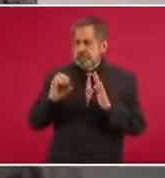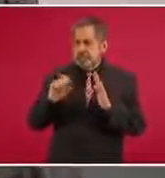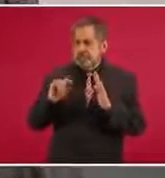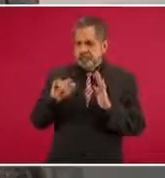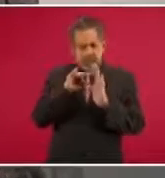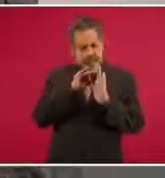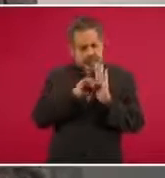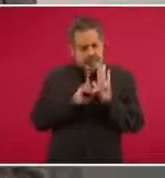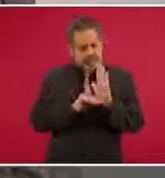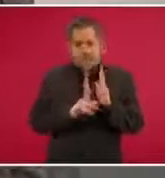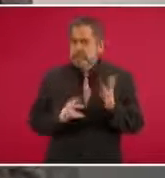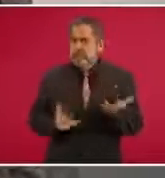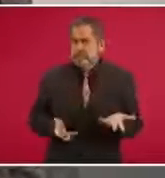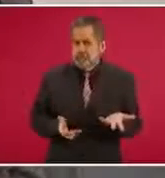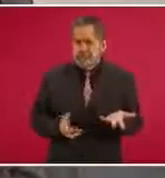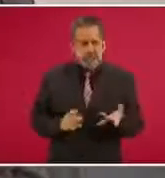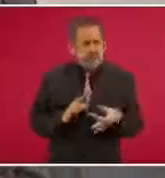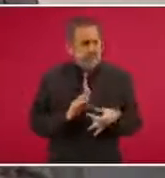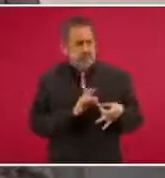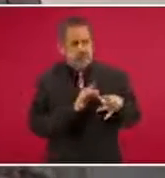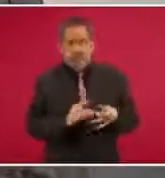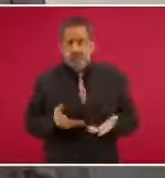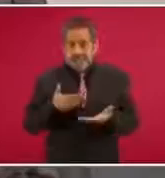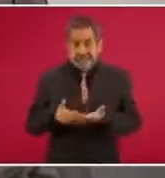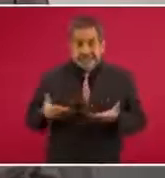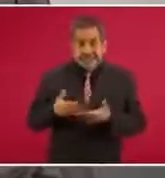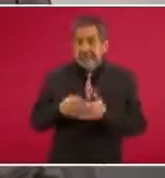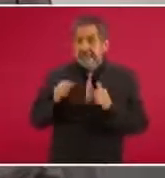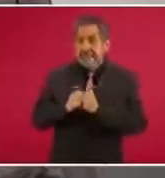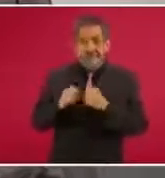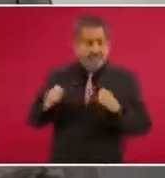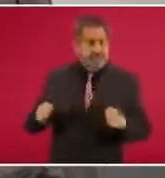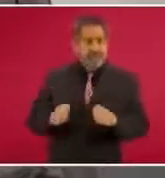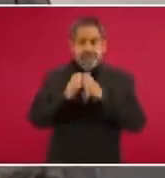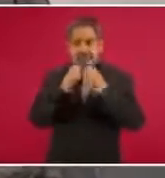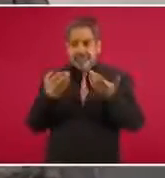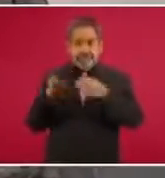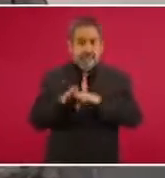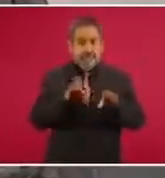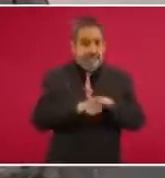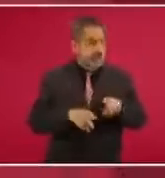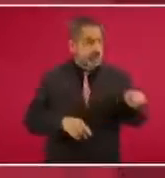por eso ahora con la contingencia cuando empezaron